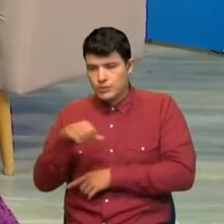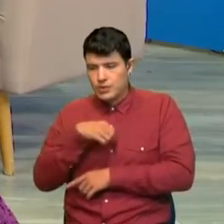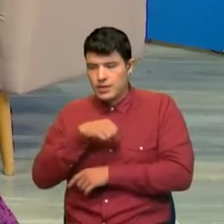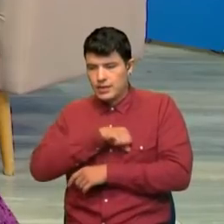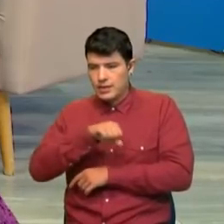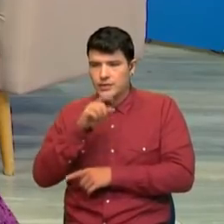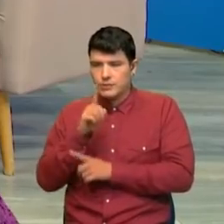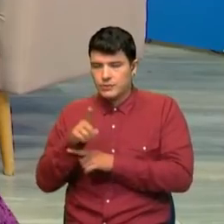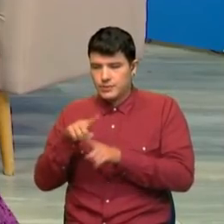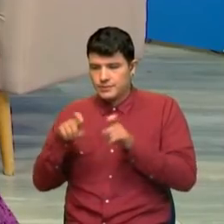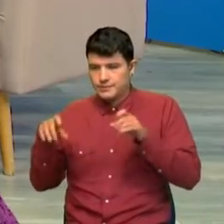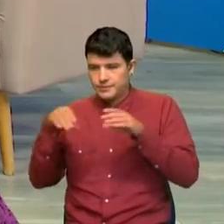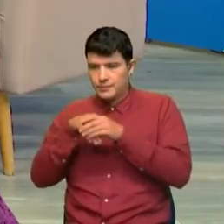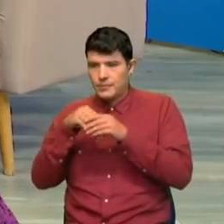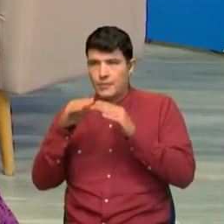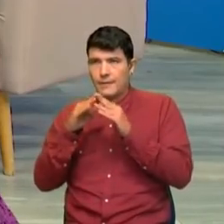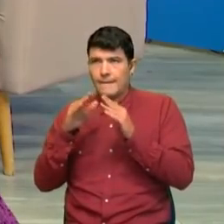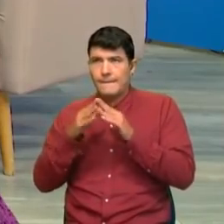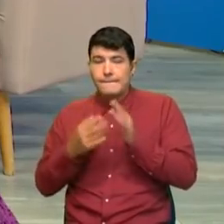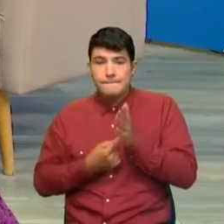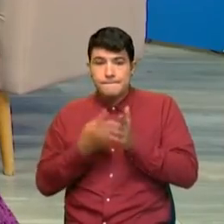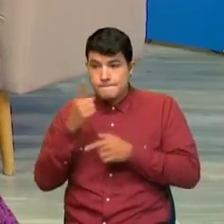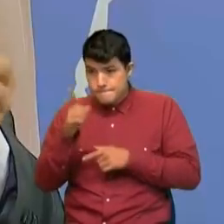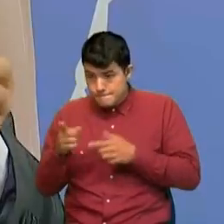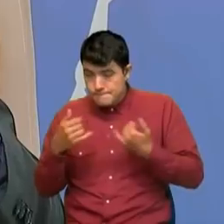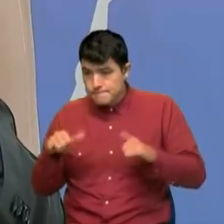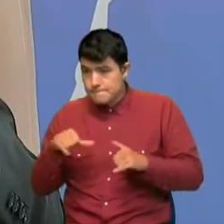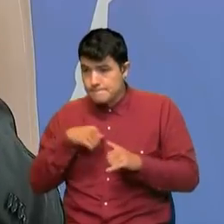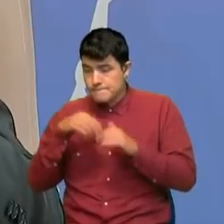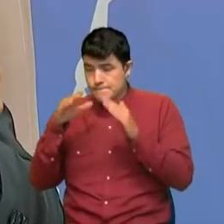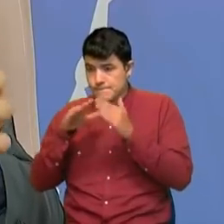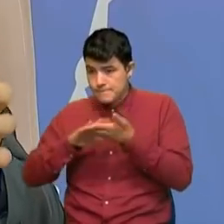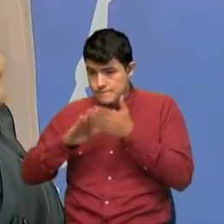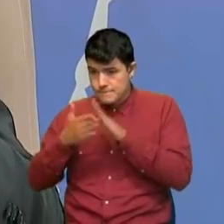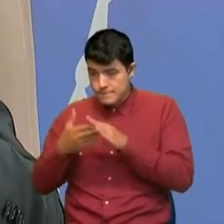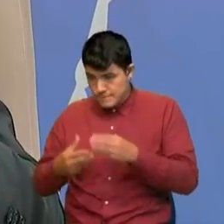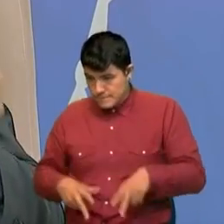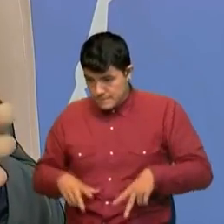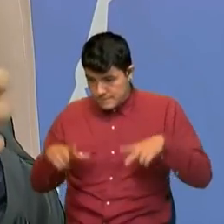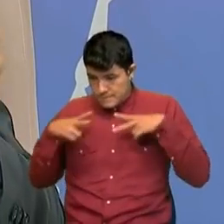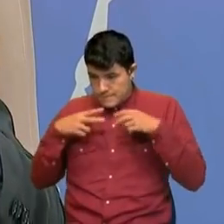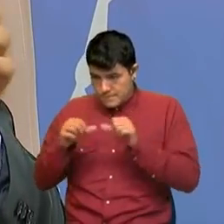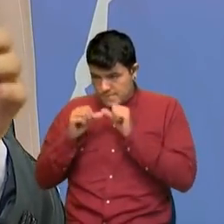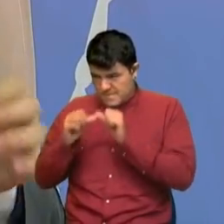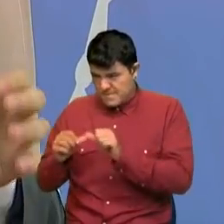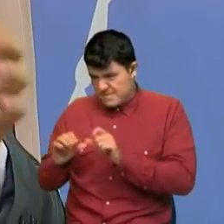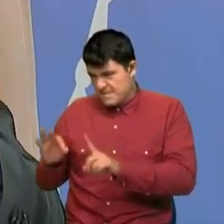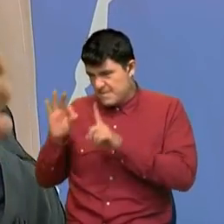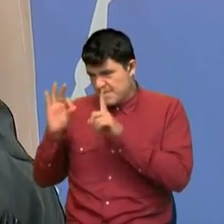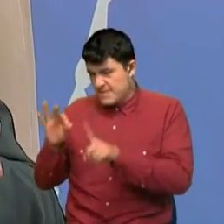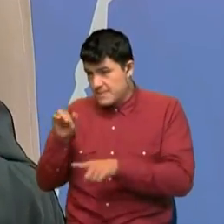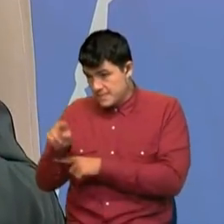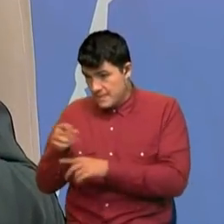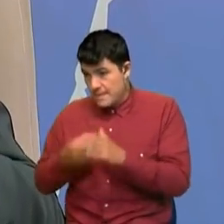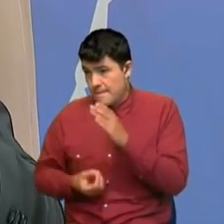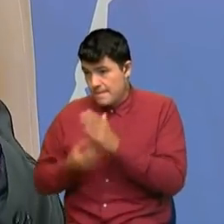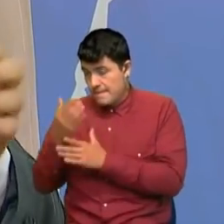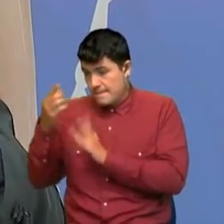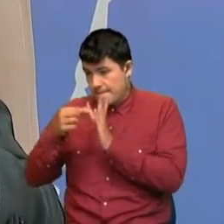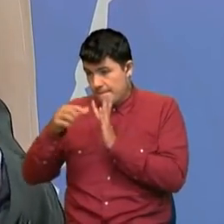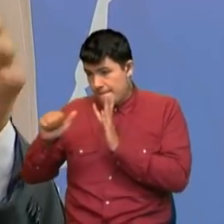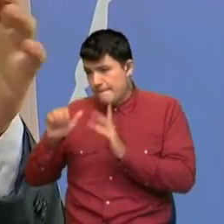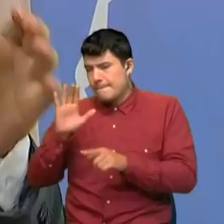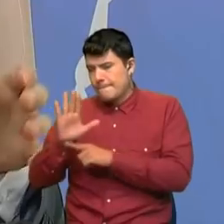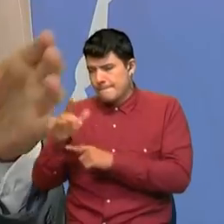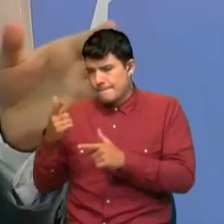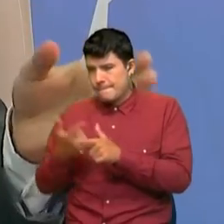sí, únicamente en el caso, si él ya tiene una comunidad de vida estable como tal, con su nueva compañera, pues entonces